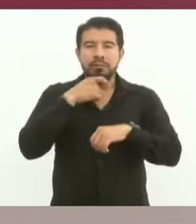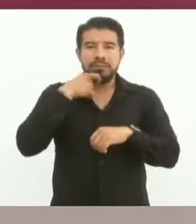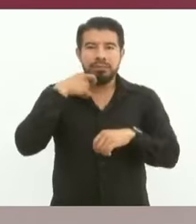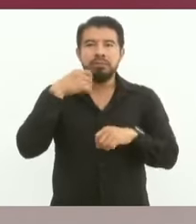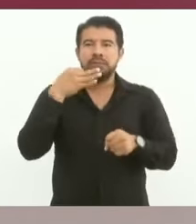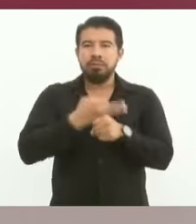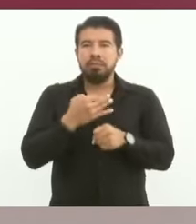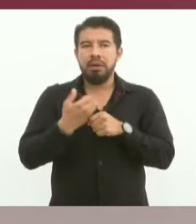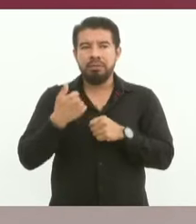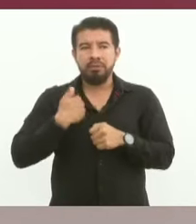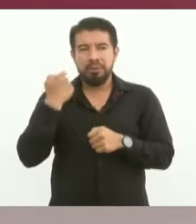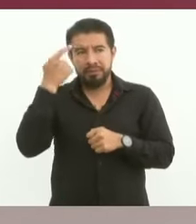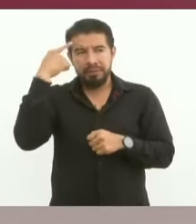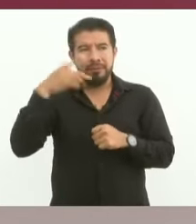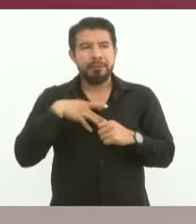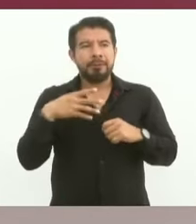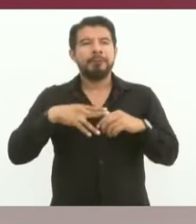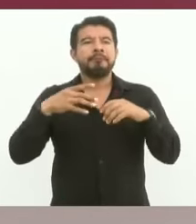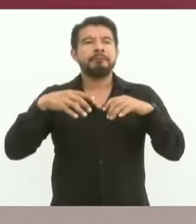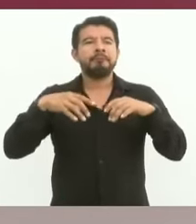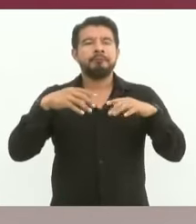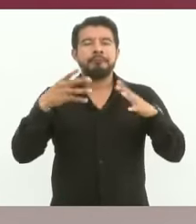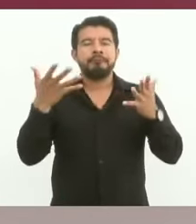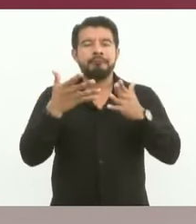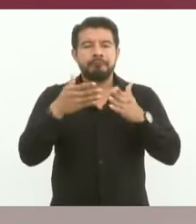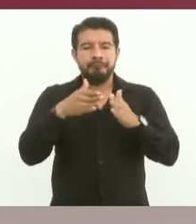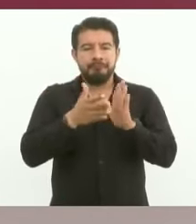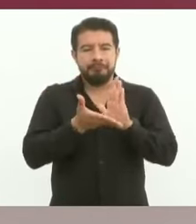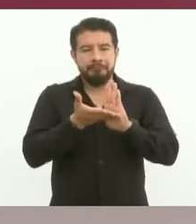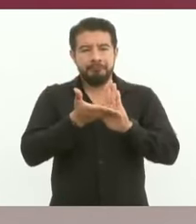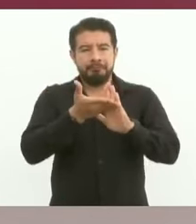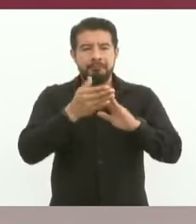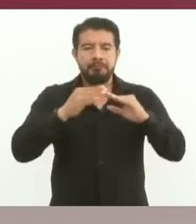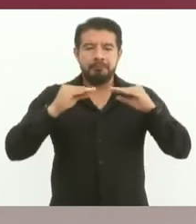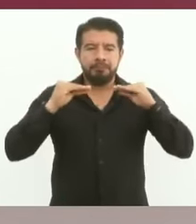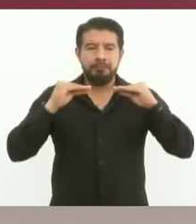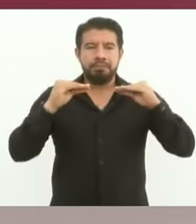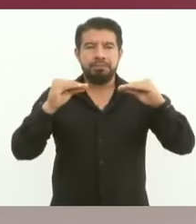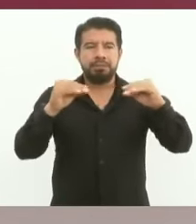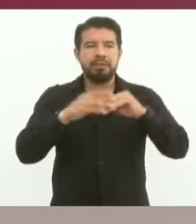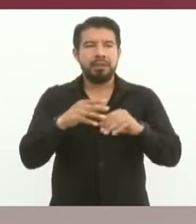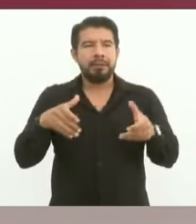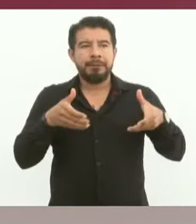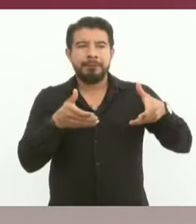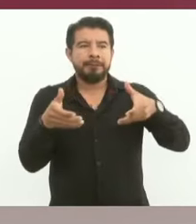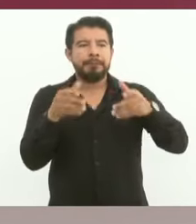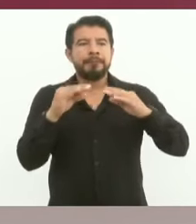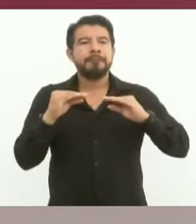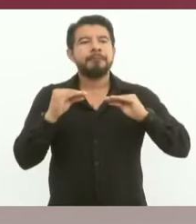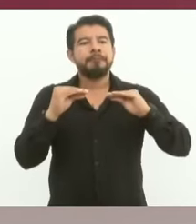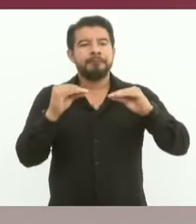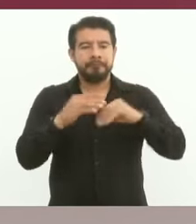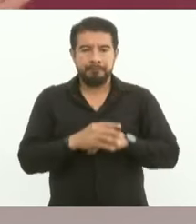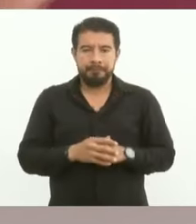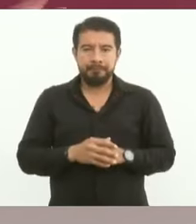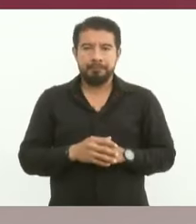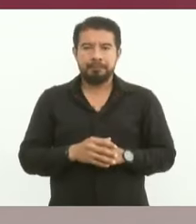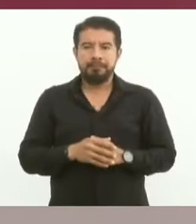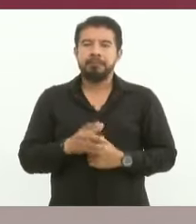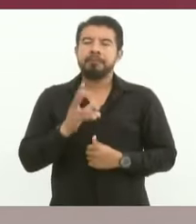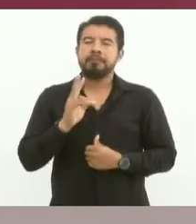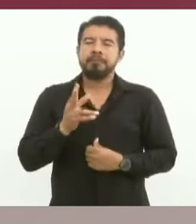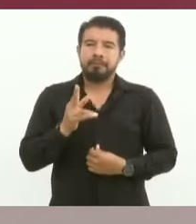y terminar de pavimentar el camino. También